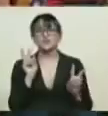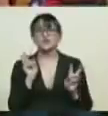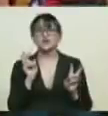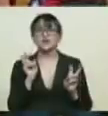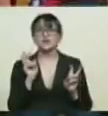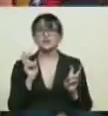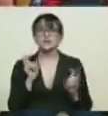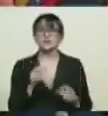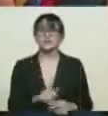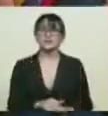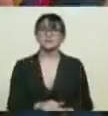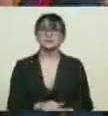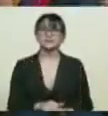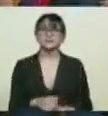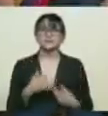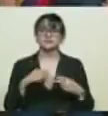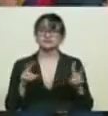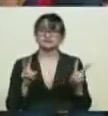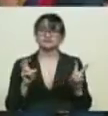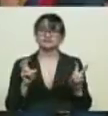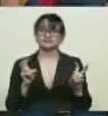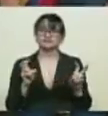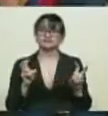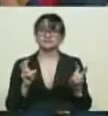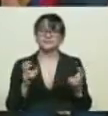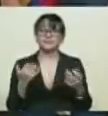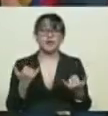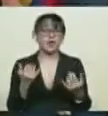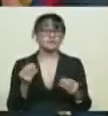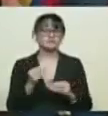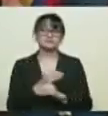Un candidato novato. Ahora no.